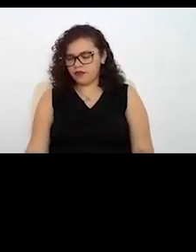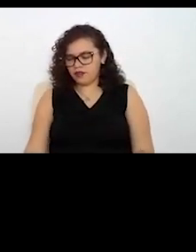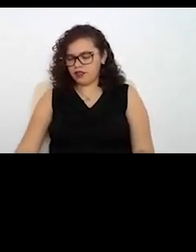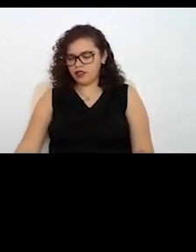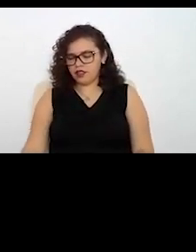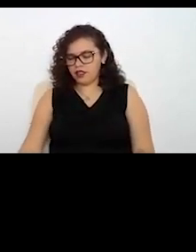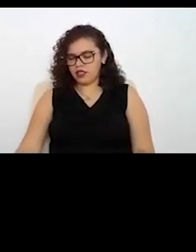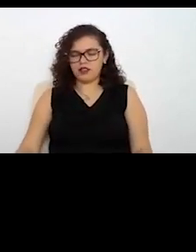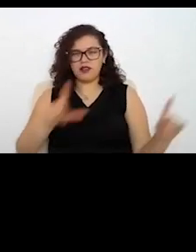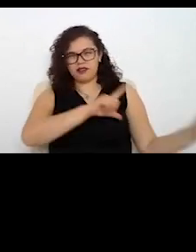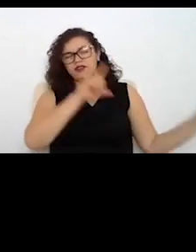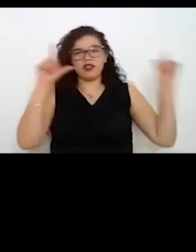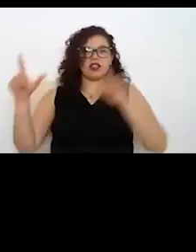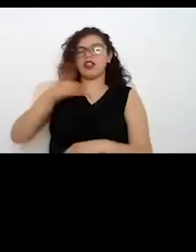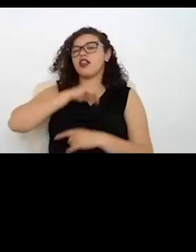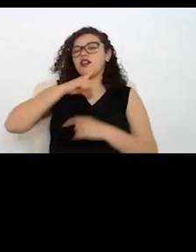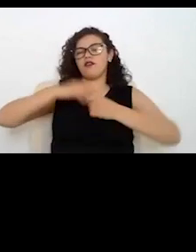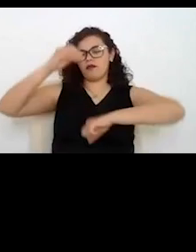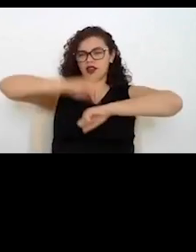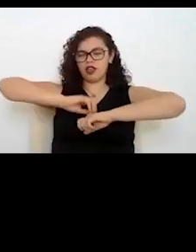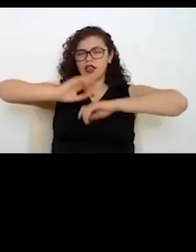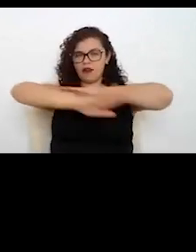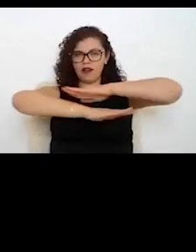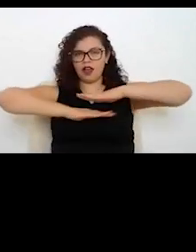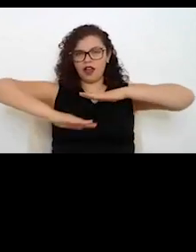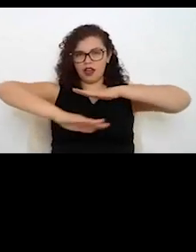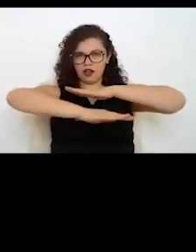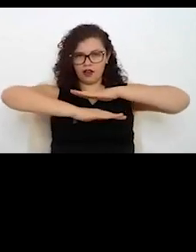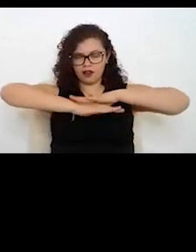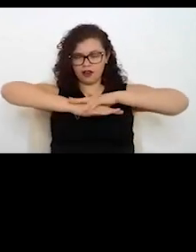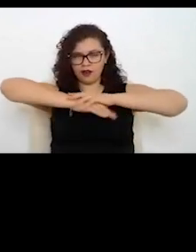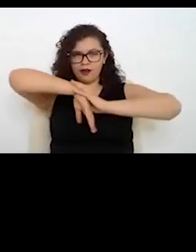tiene que incluir de manera mínima